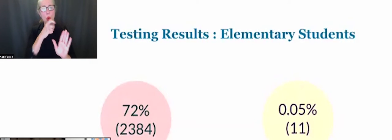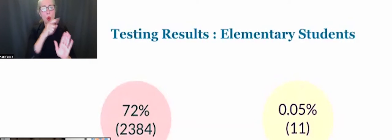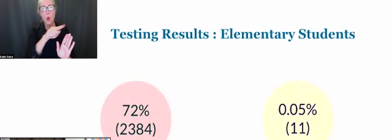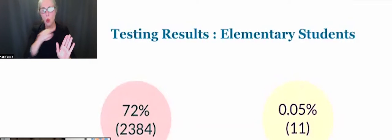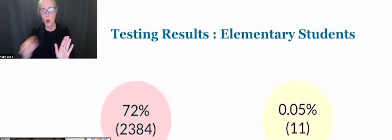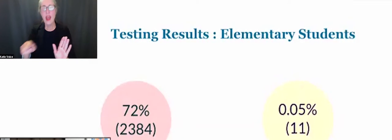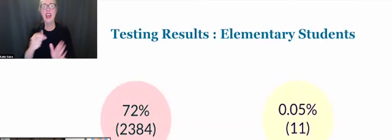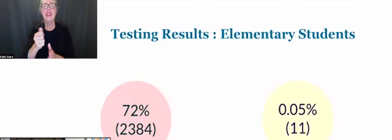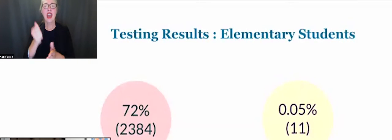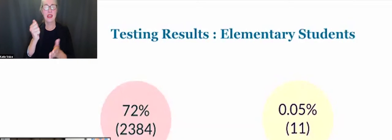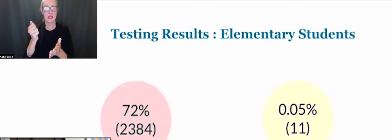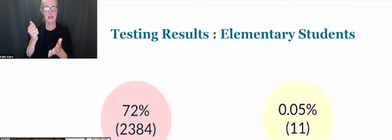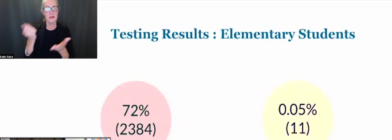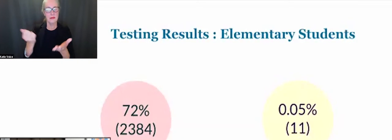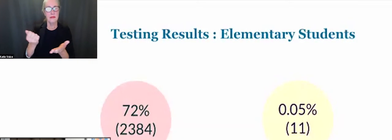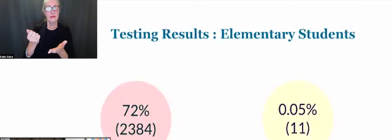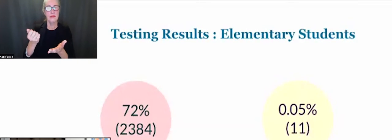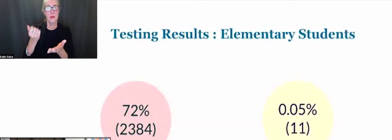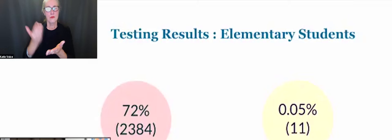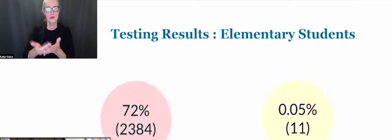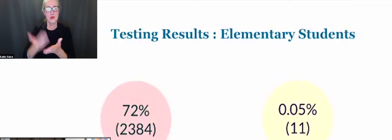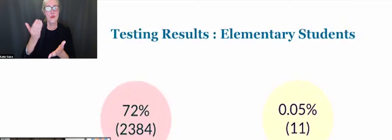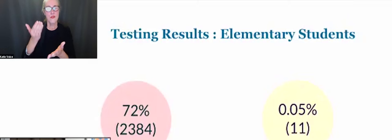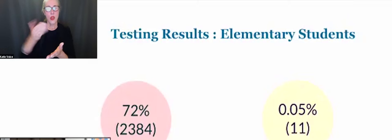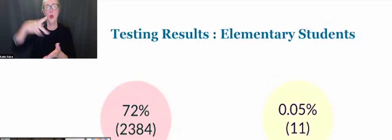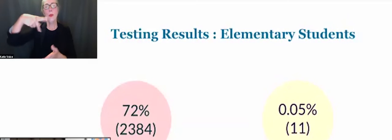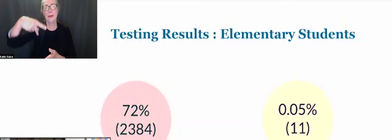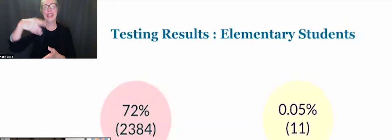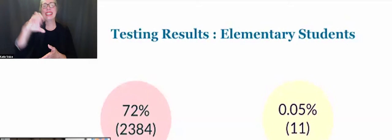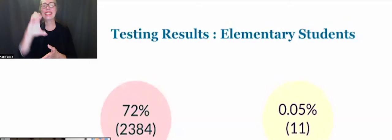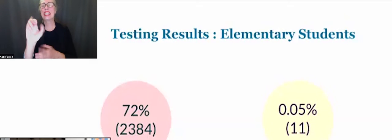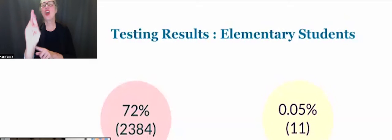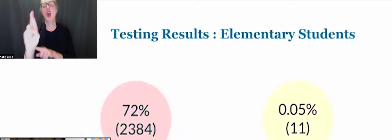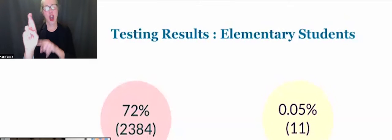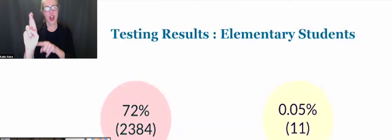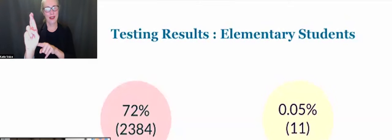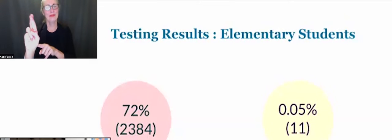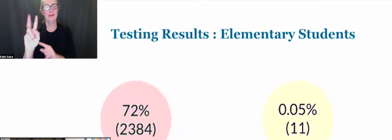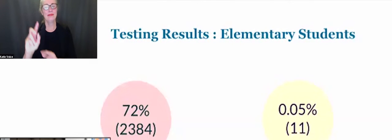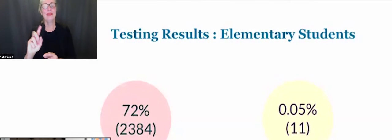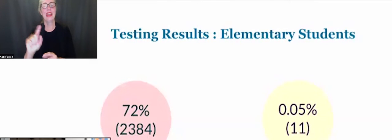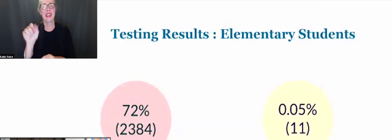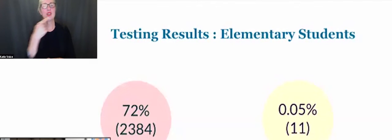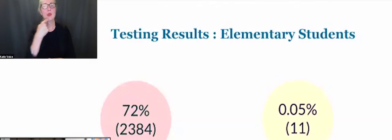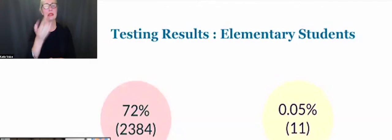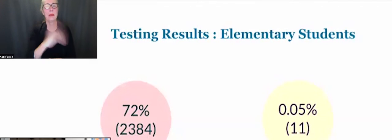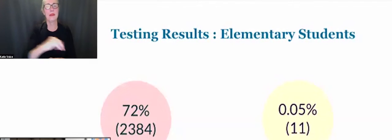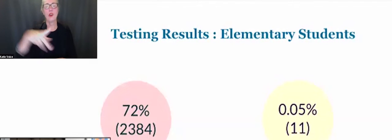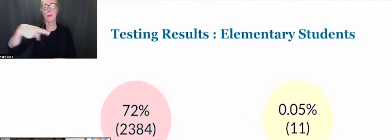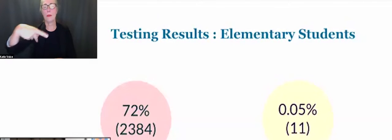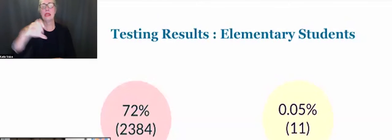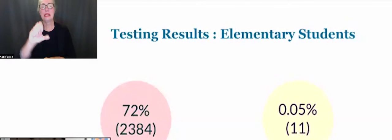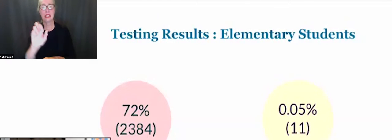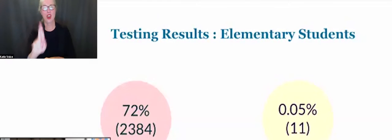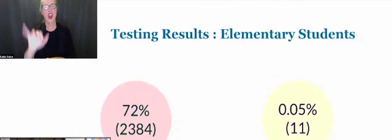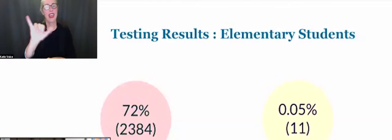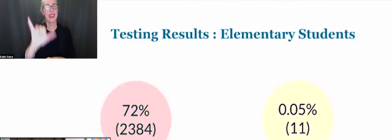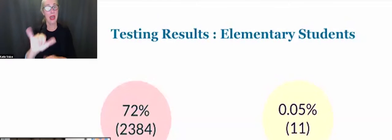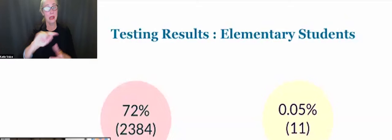y darles unas pruebas legítimas, una prueba PCR, y que pudieran conseguir atención médica.